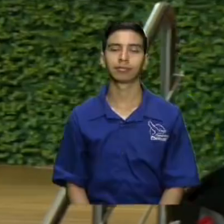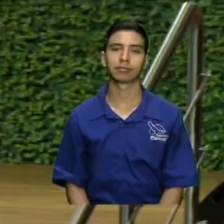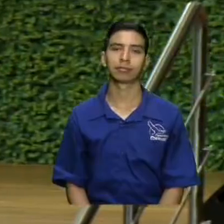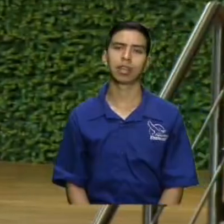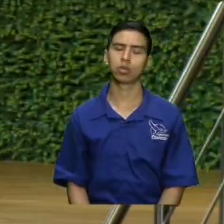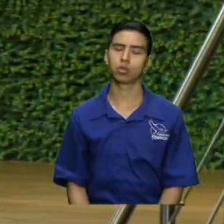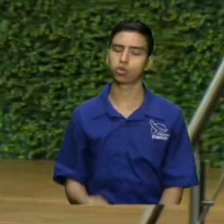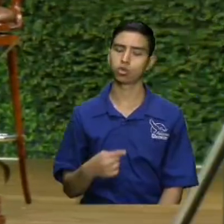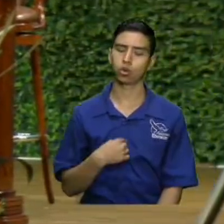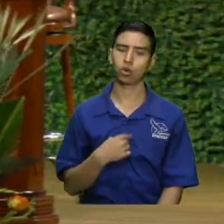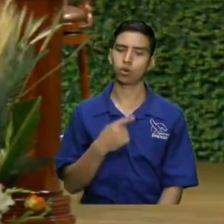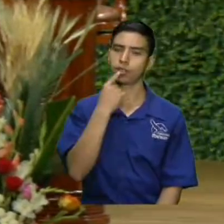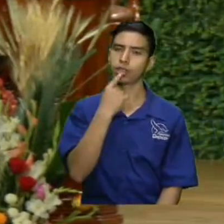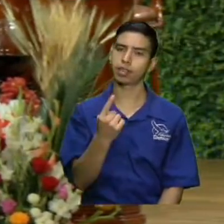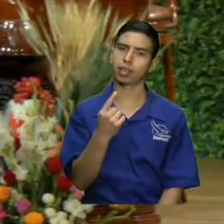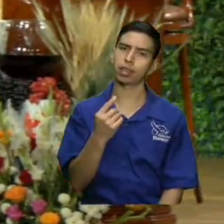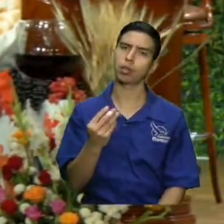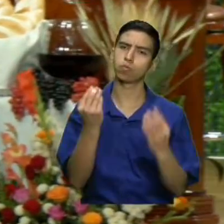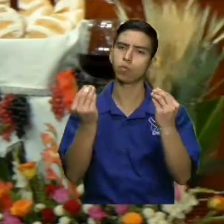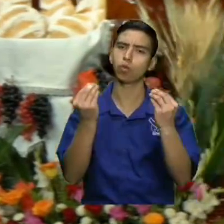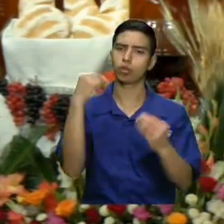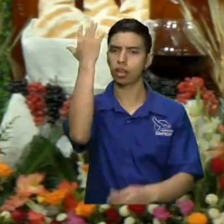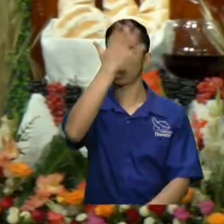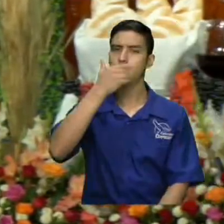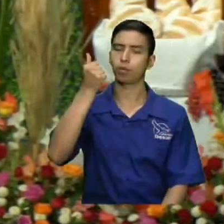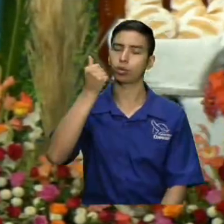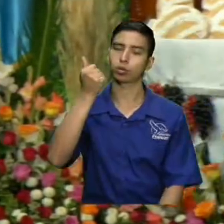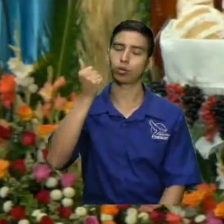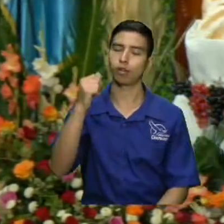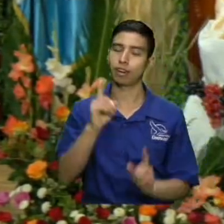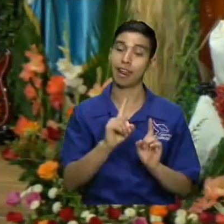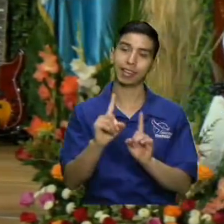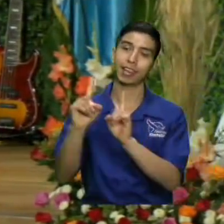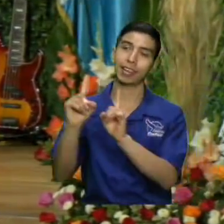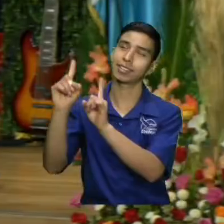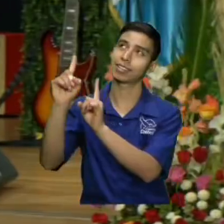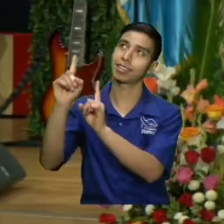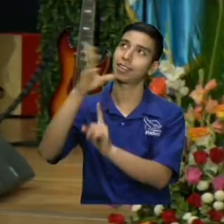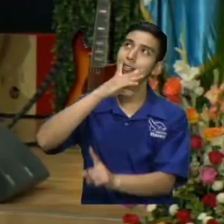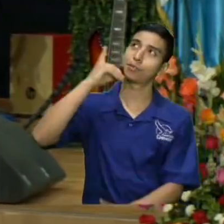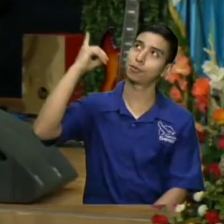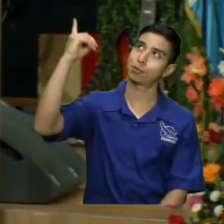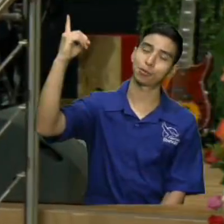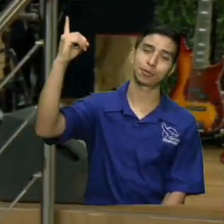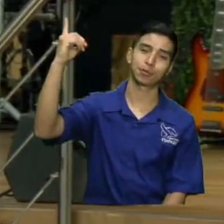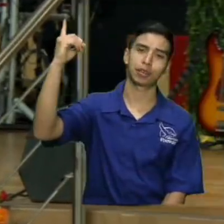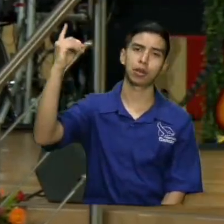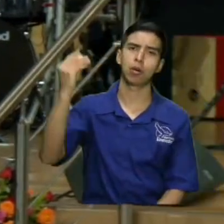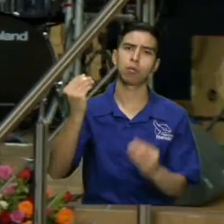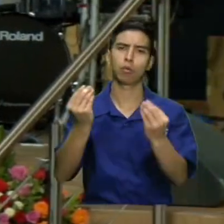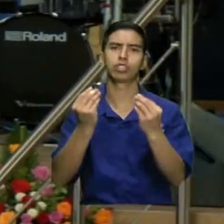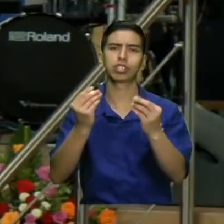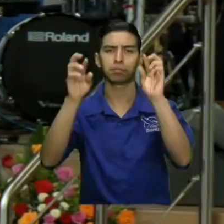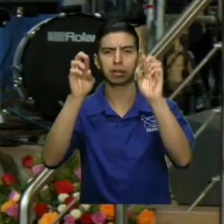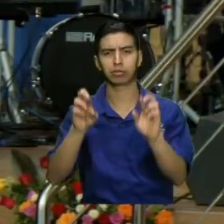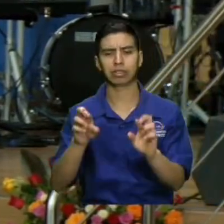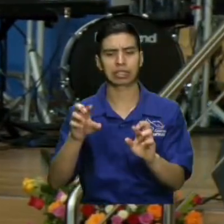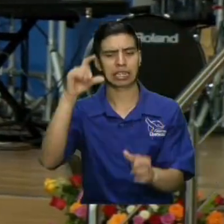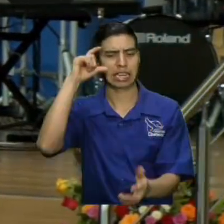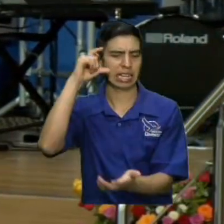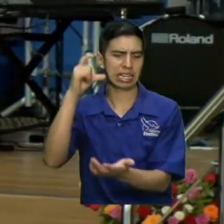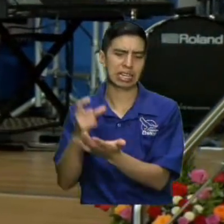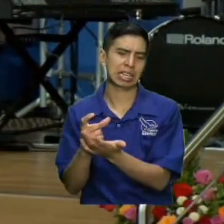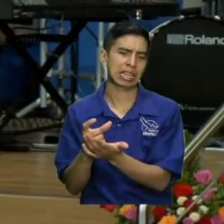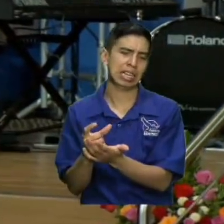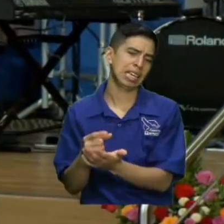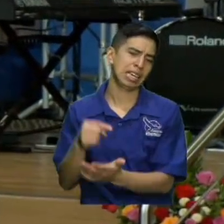Entonces yo dije, qué lindo, la alianza. Hay un montón de gente que cree que esto es nomás